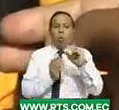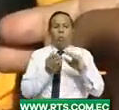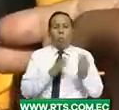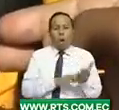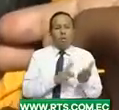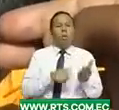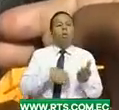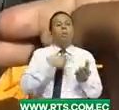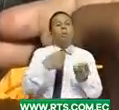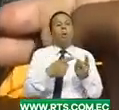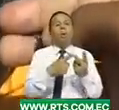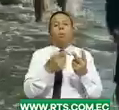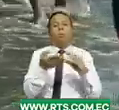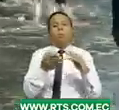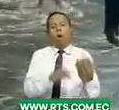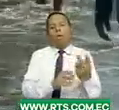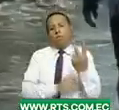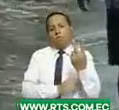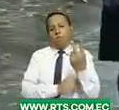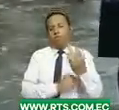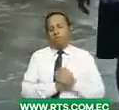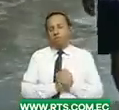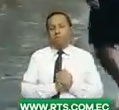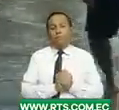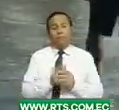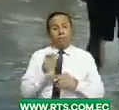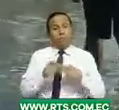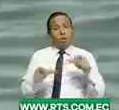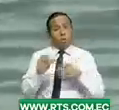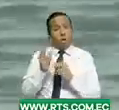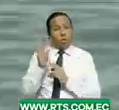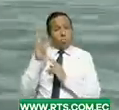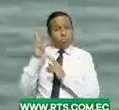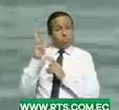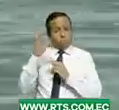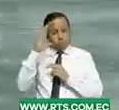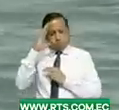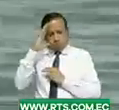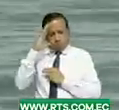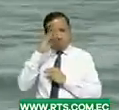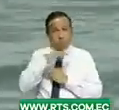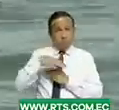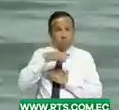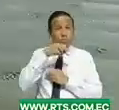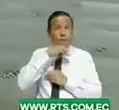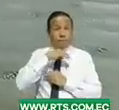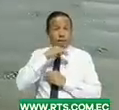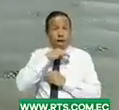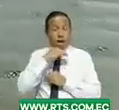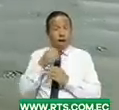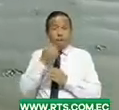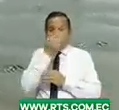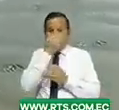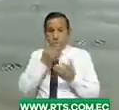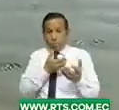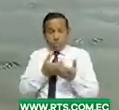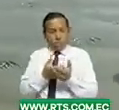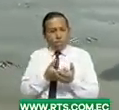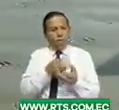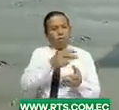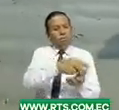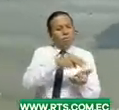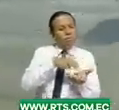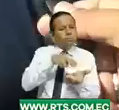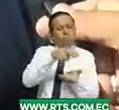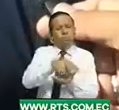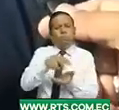mañana. Personal de la Capitanía del Puerto de Manta y de la Unidad de Rescate Acuático del Cuerpo de Bomberos de Manta retiró el cadáver del agua. Parece que